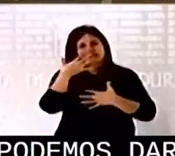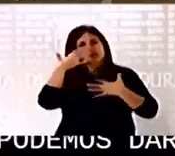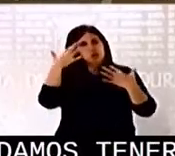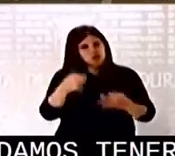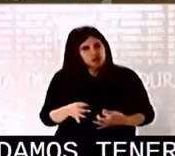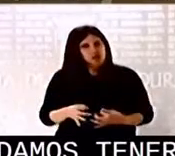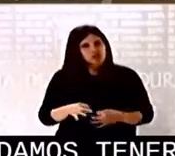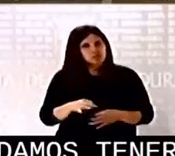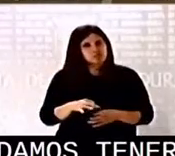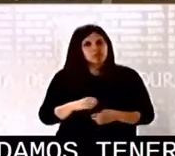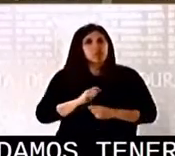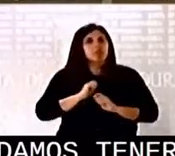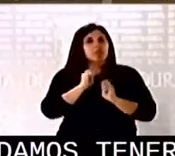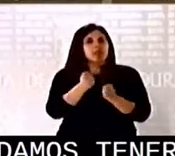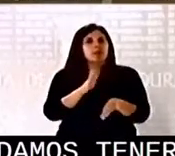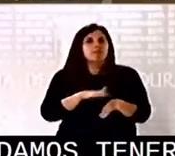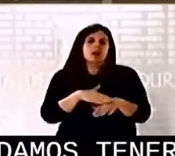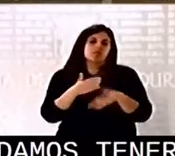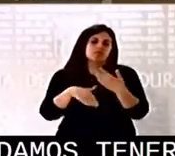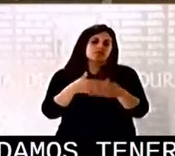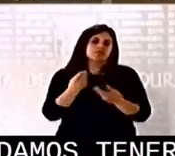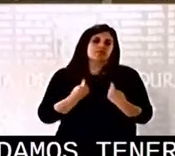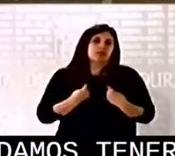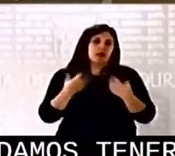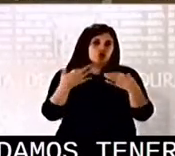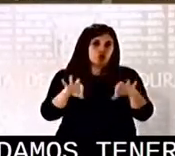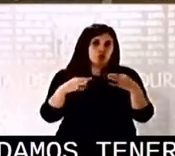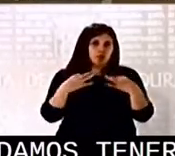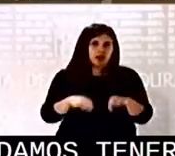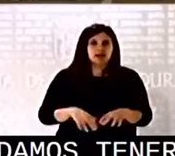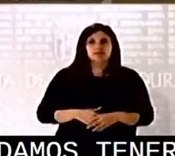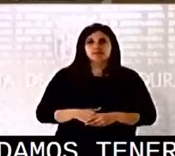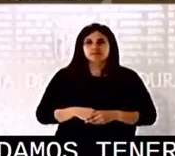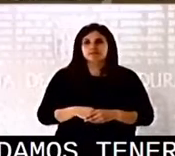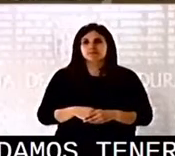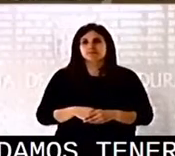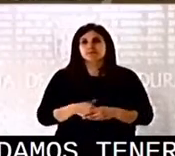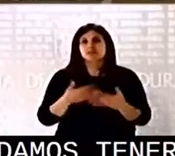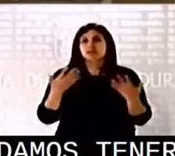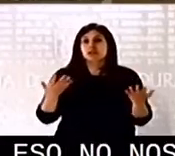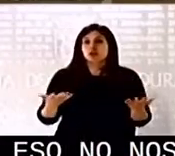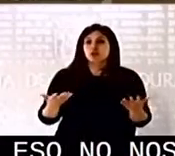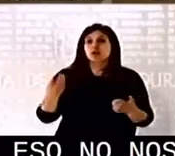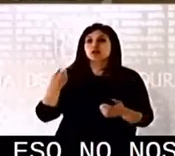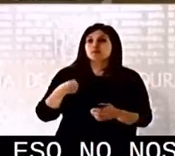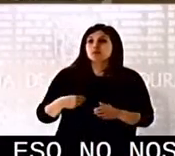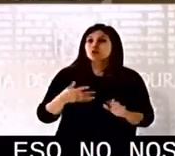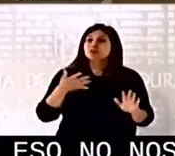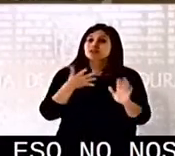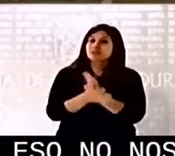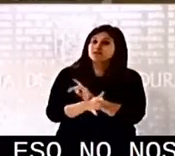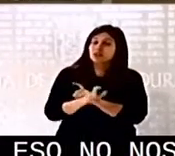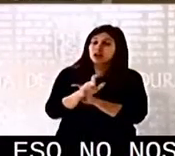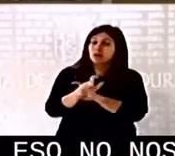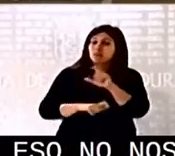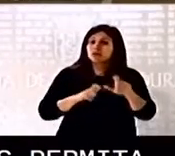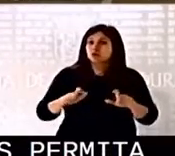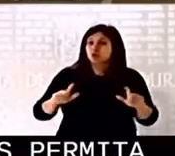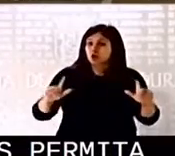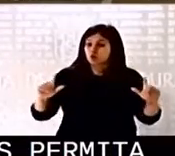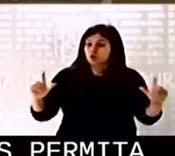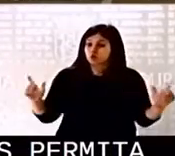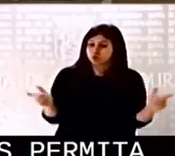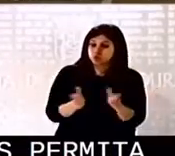más normal. Y eso, que nos lleve eso no nos lleve a una bajada de incidencia que nos permita estar en un estado de